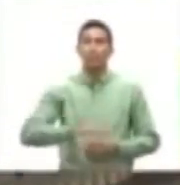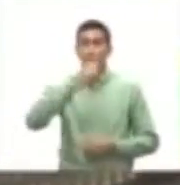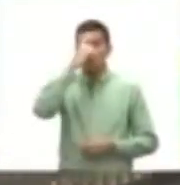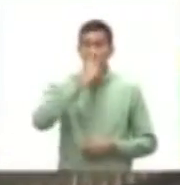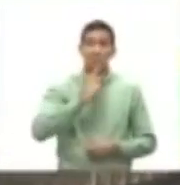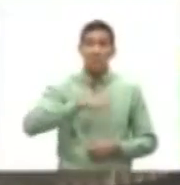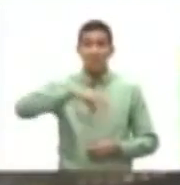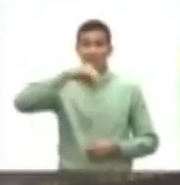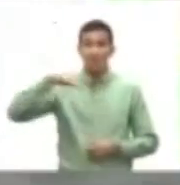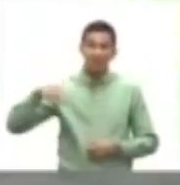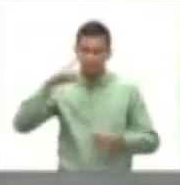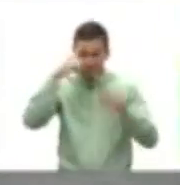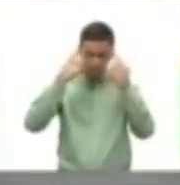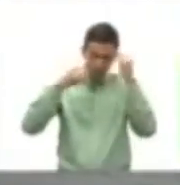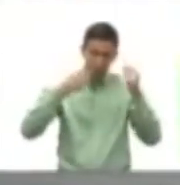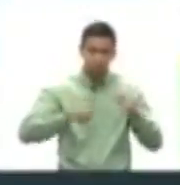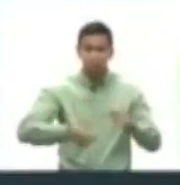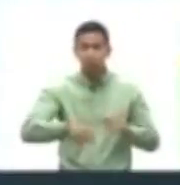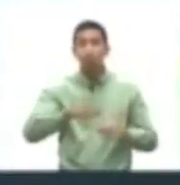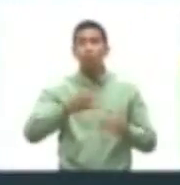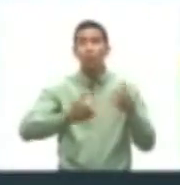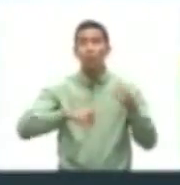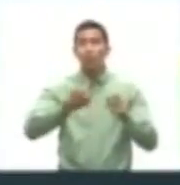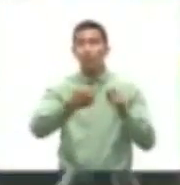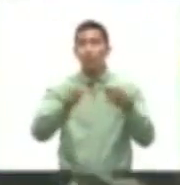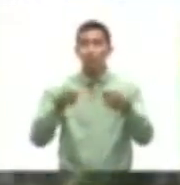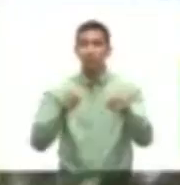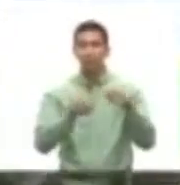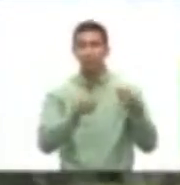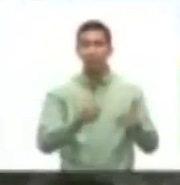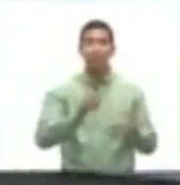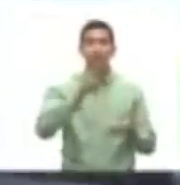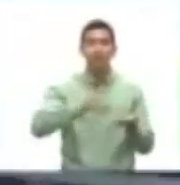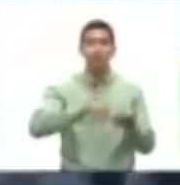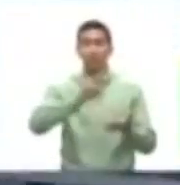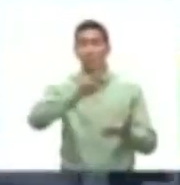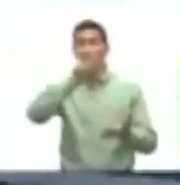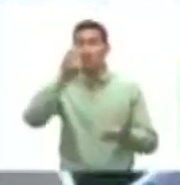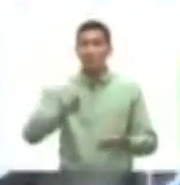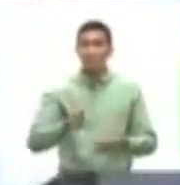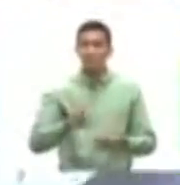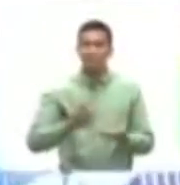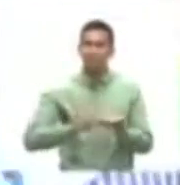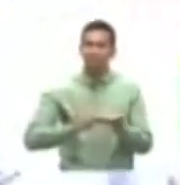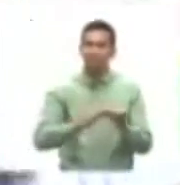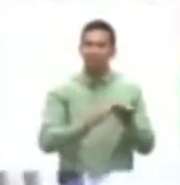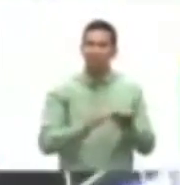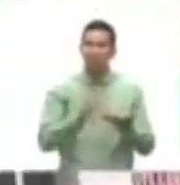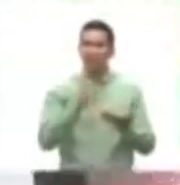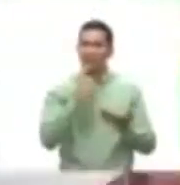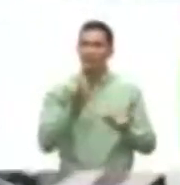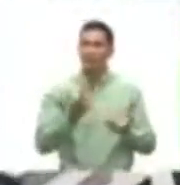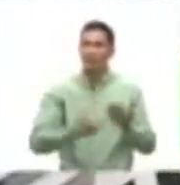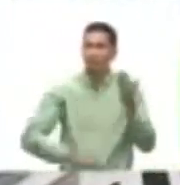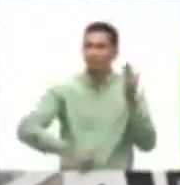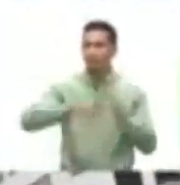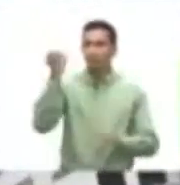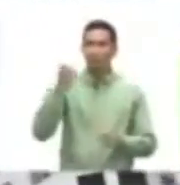Bolivarianos, ya que a un año de cumplirse las justas, en la ciudad de Santa Marta, aún no se ha puesto la primera piedra en muchas de las